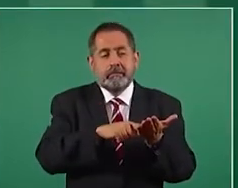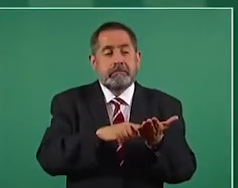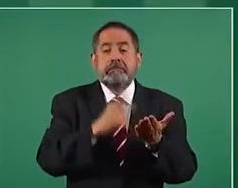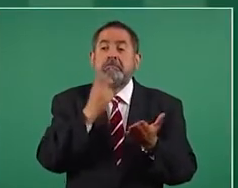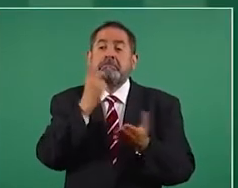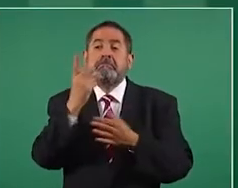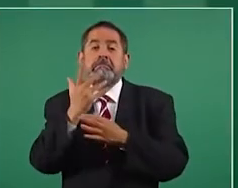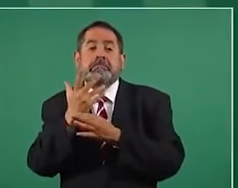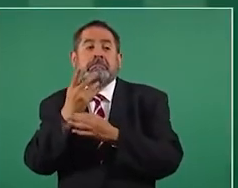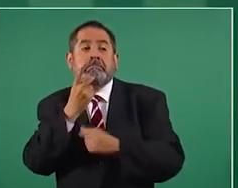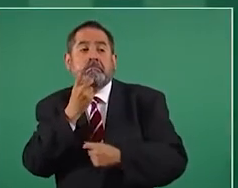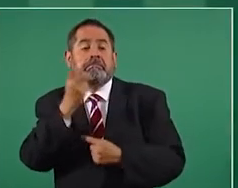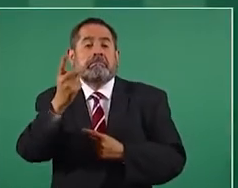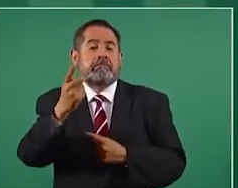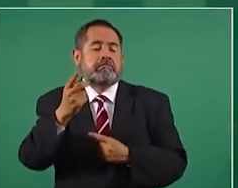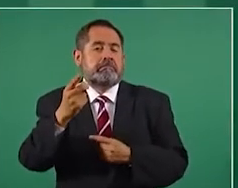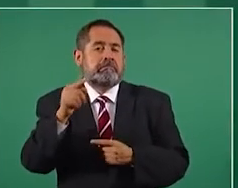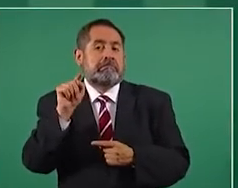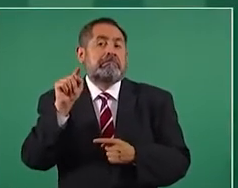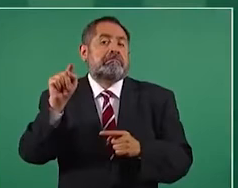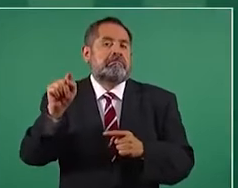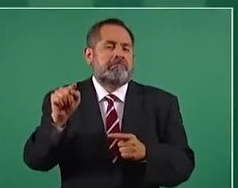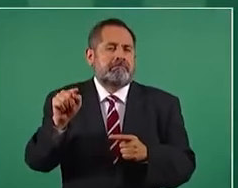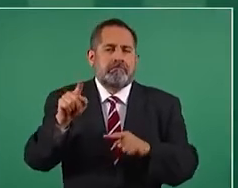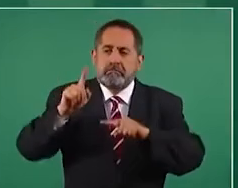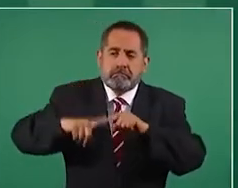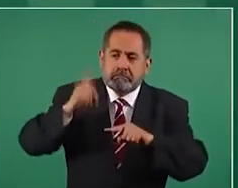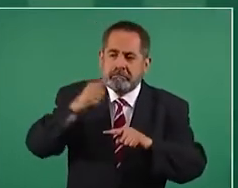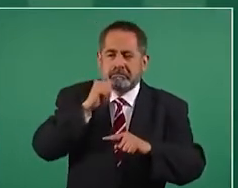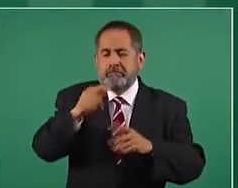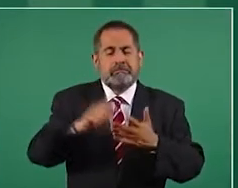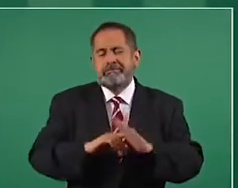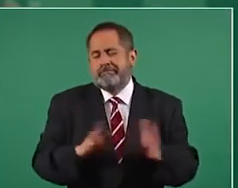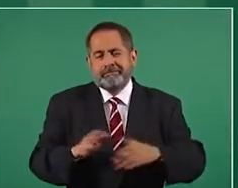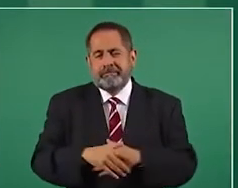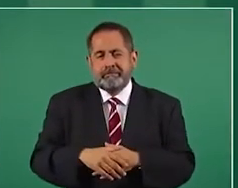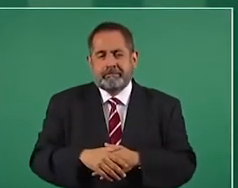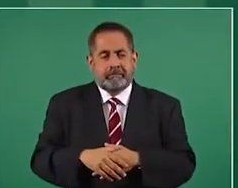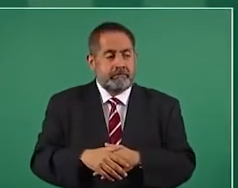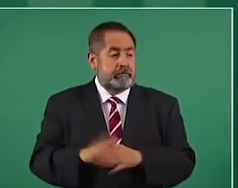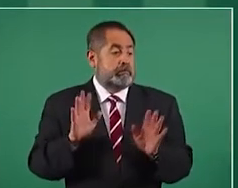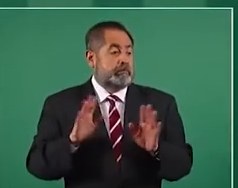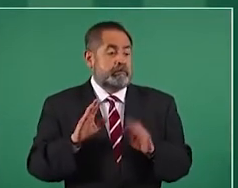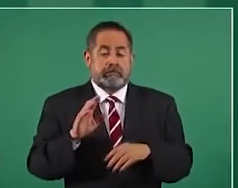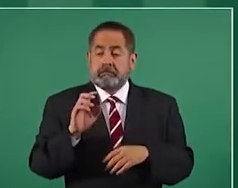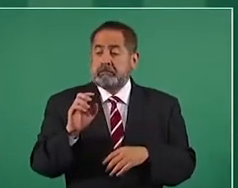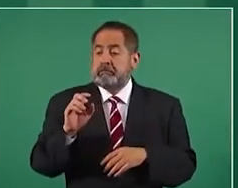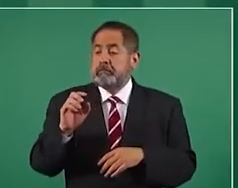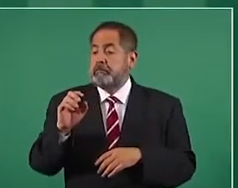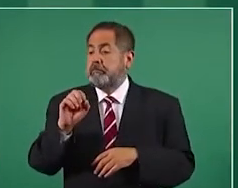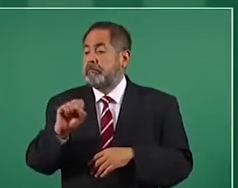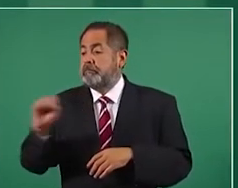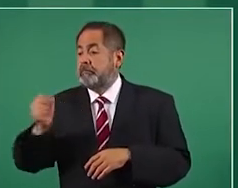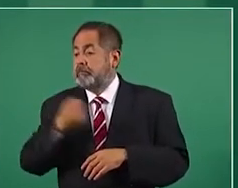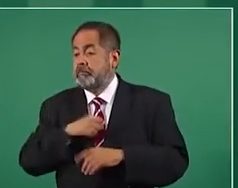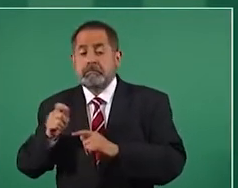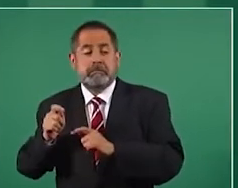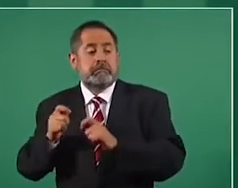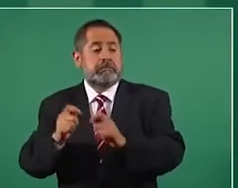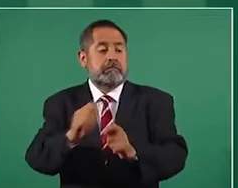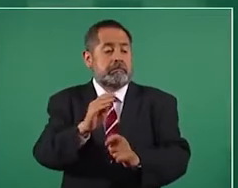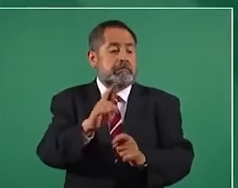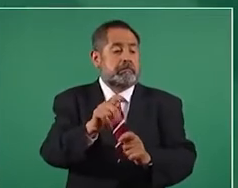fuente de Salud que ni siquiera identifica y dice que Salud le echa la pelota a Birmex y Birmex de regreso a